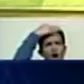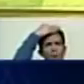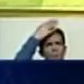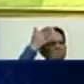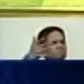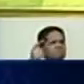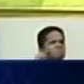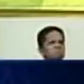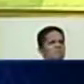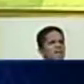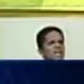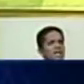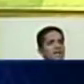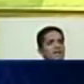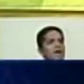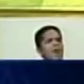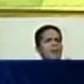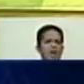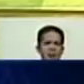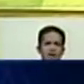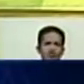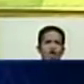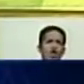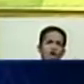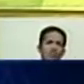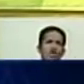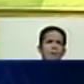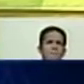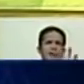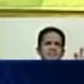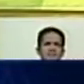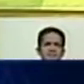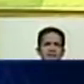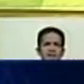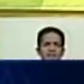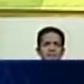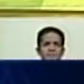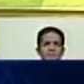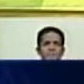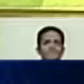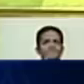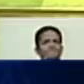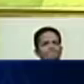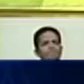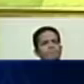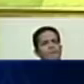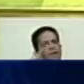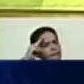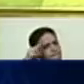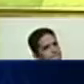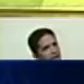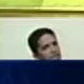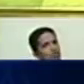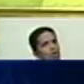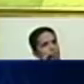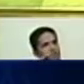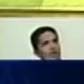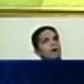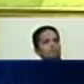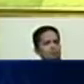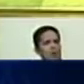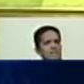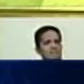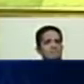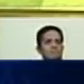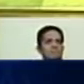que las relaciones entre nuestros países sean de paz, sean de respeto, lo haríamos. No estoy diciendo que